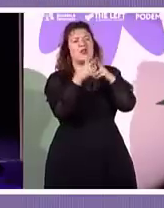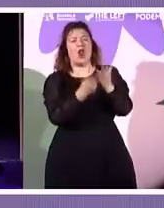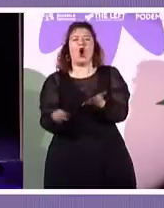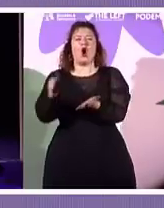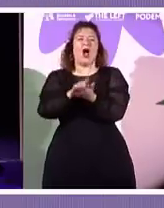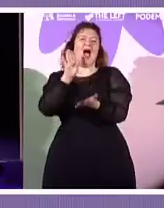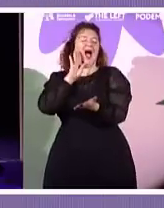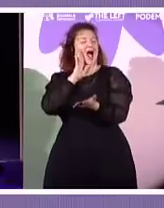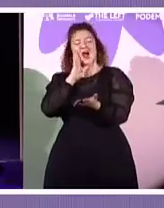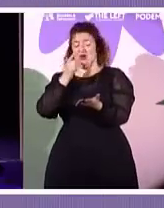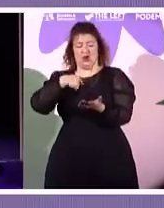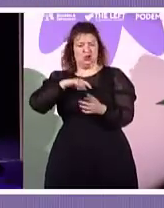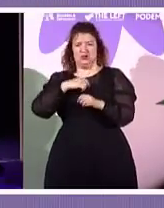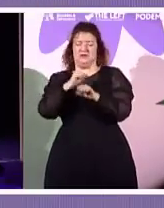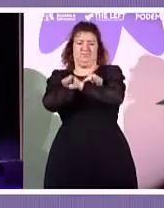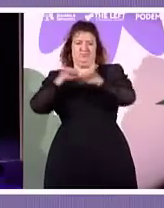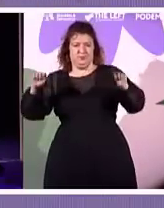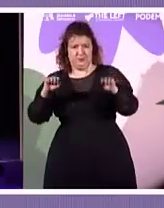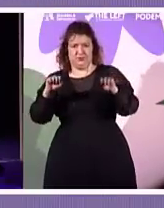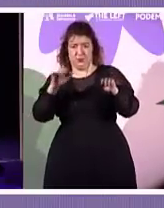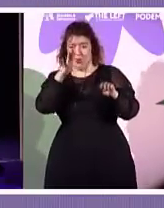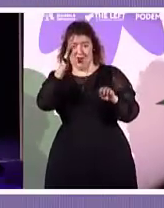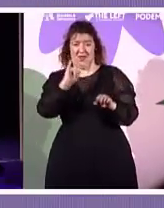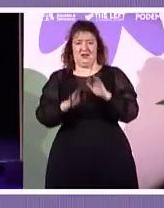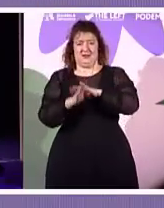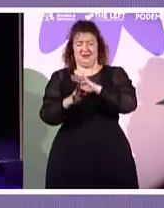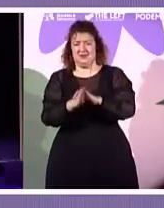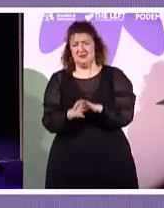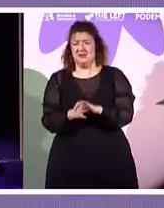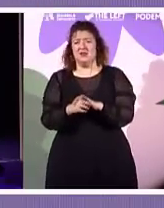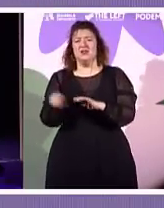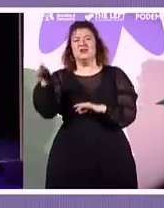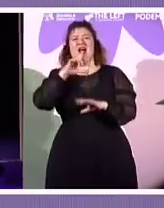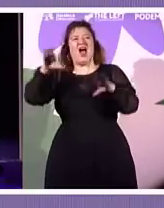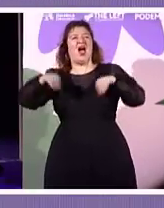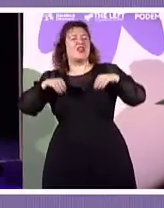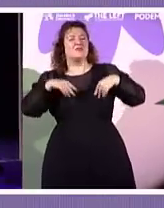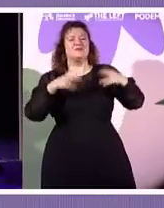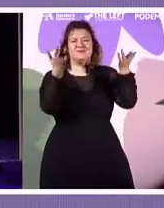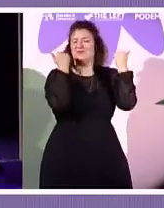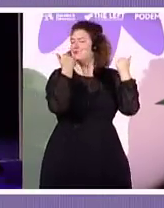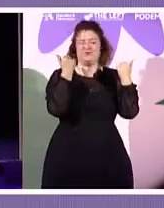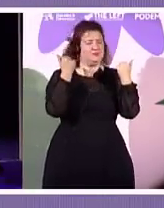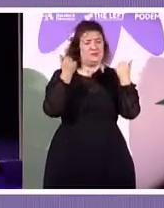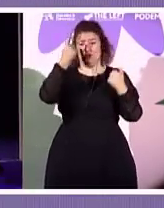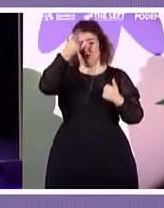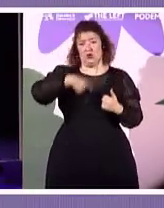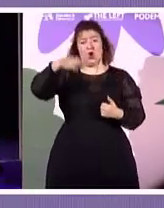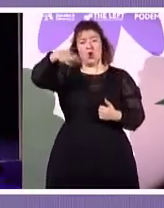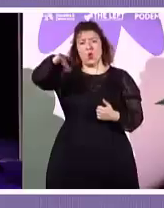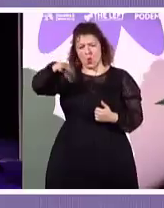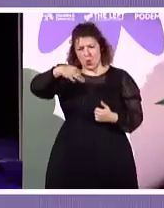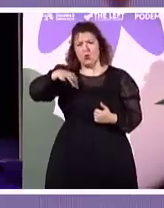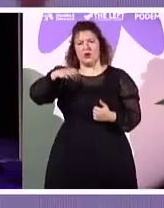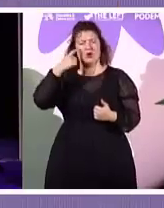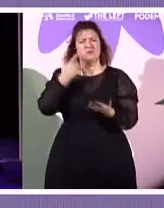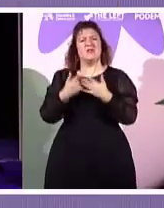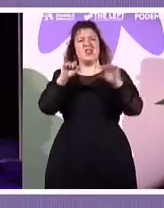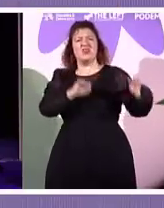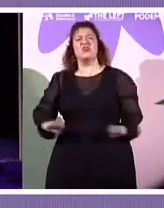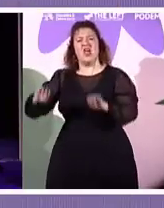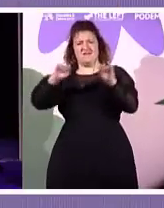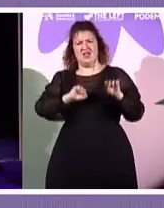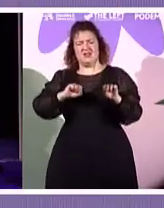conseguir que todo el mundo acepte su régimen de privilegios Somos la única fuerza política que está defendiendo